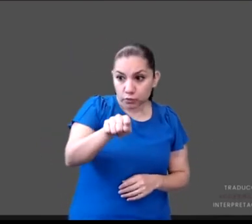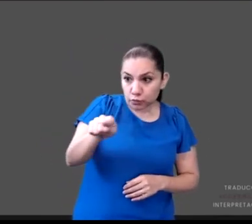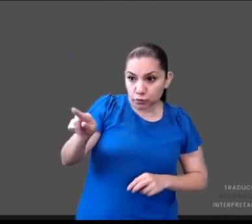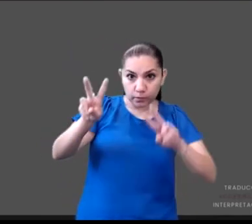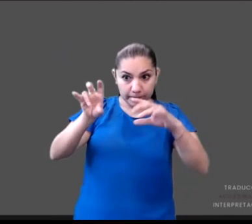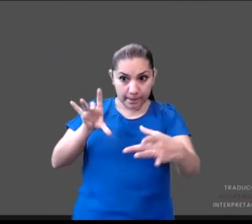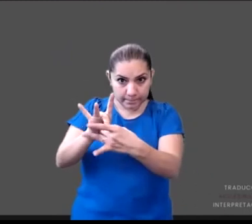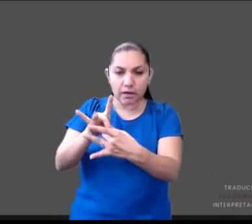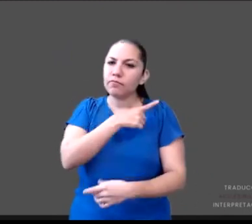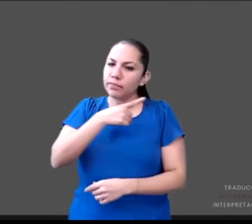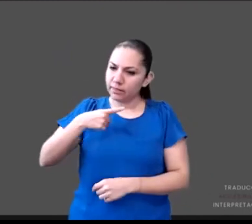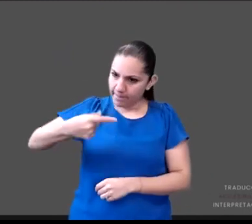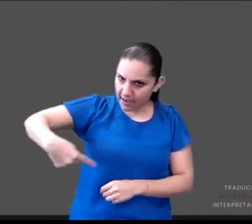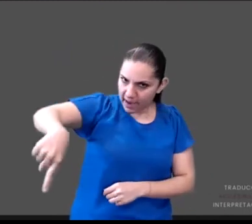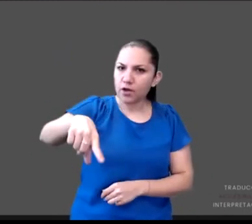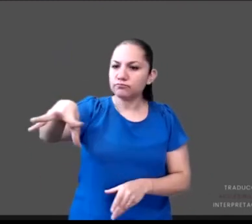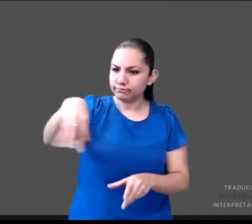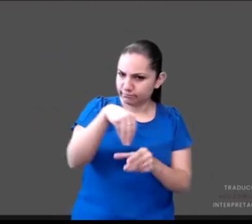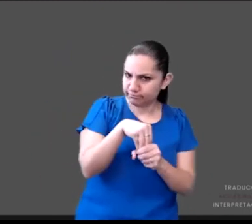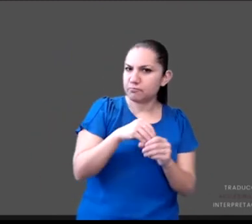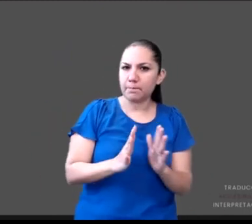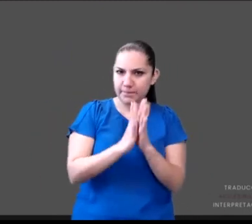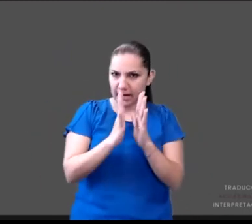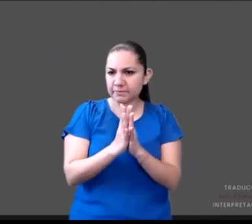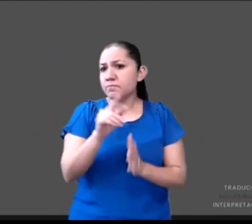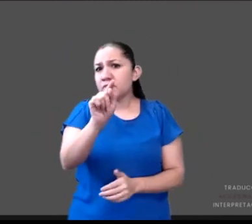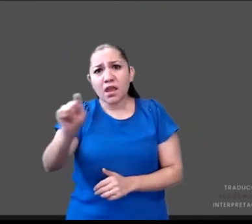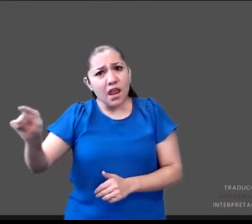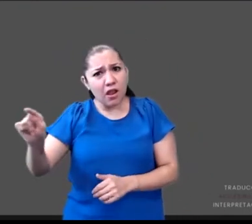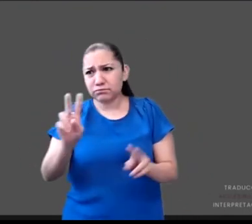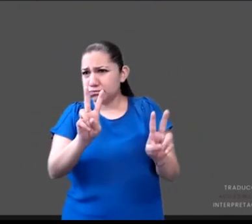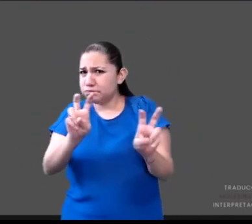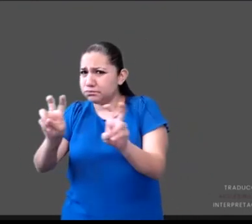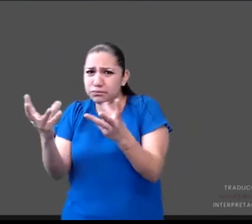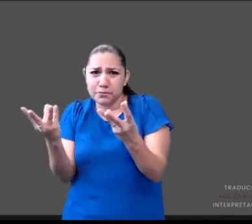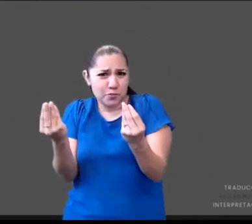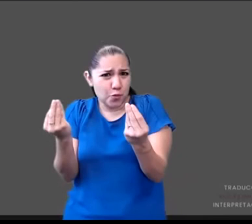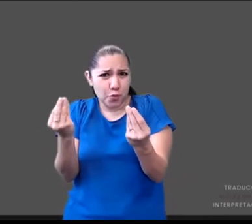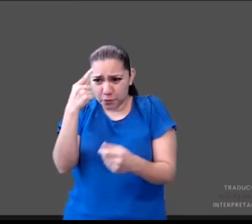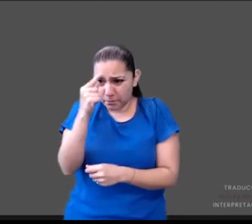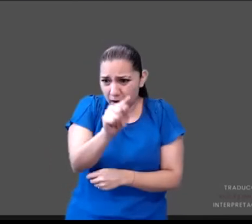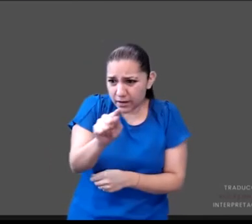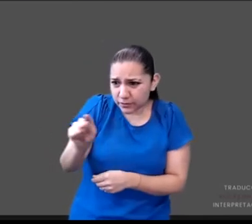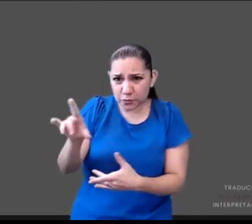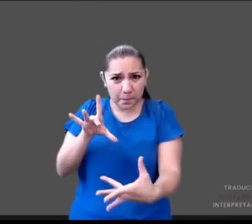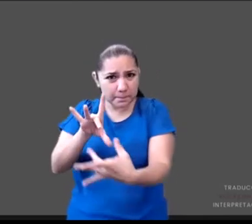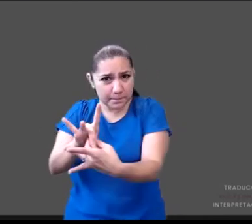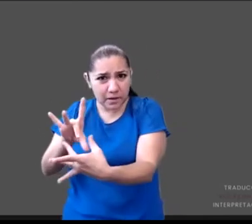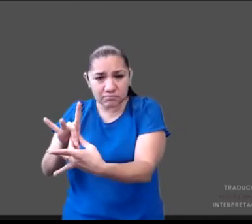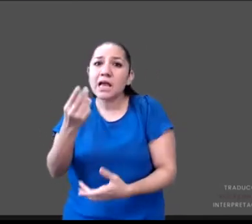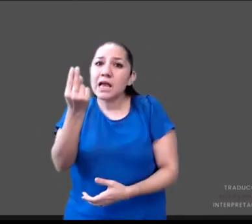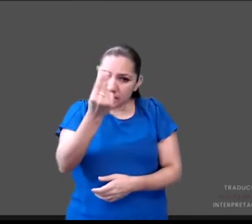les competen muchísimos asuntos. Hay que hacer los procesos, hay que hacer un aprendizaje para escucharles.